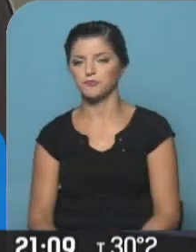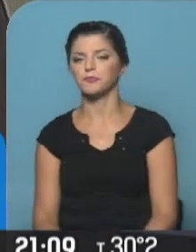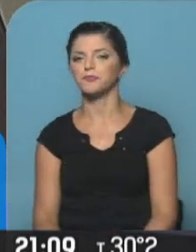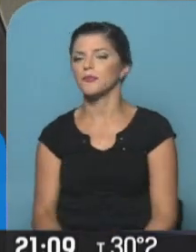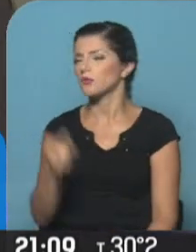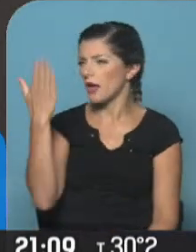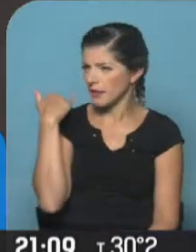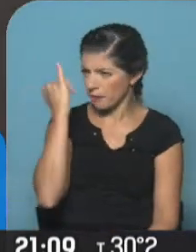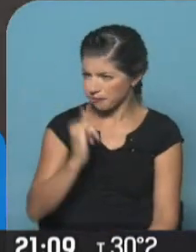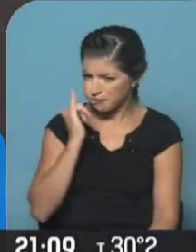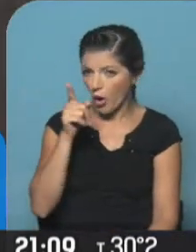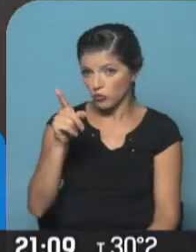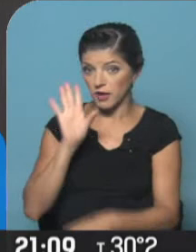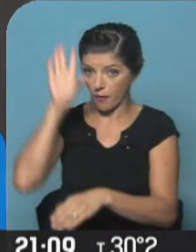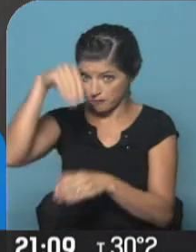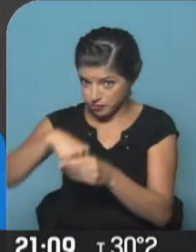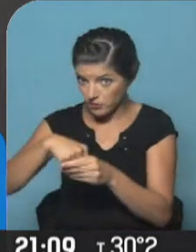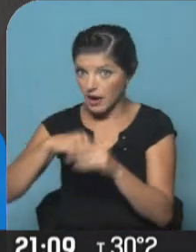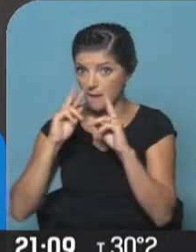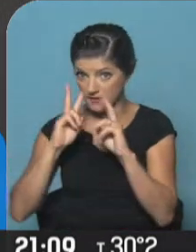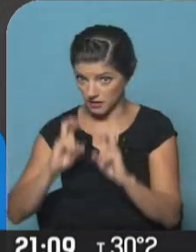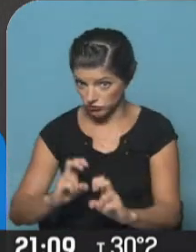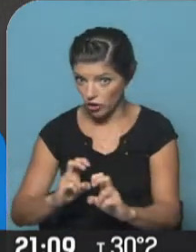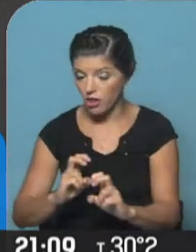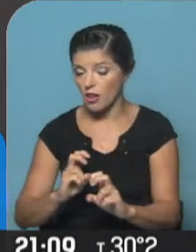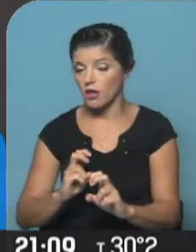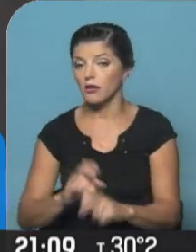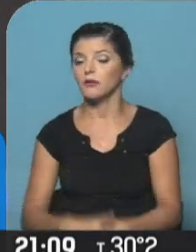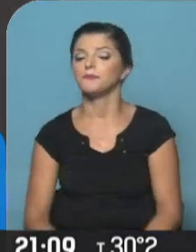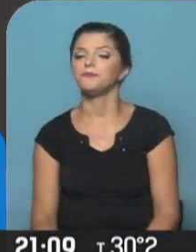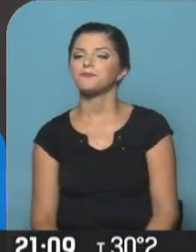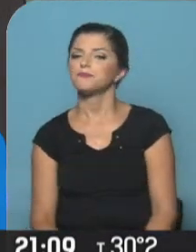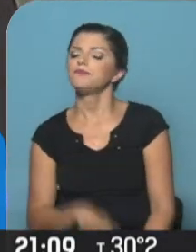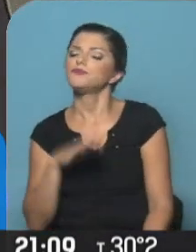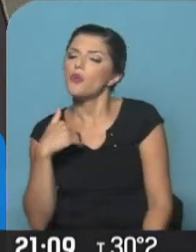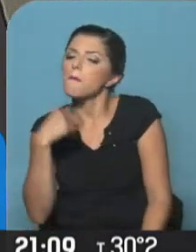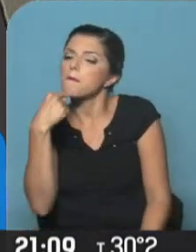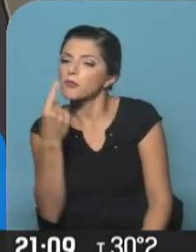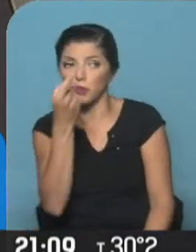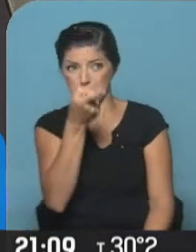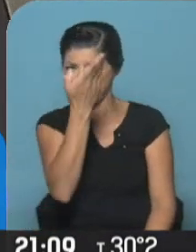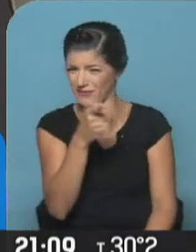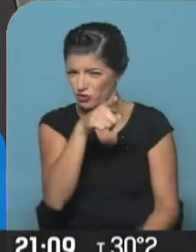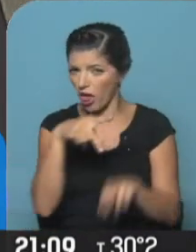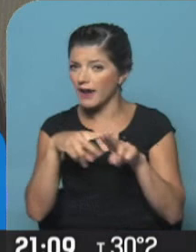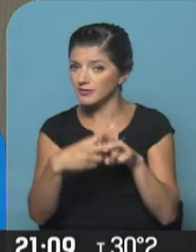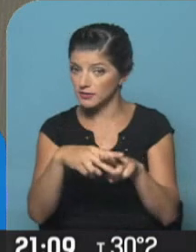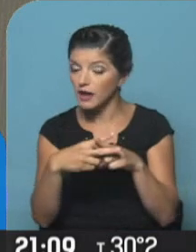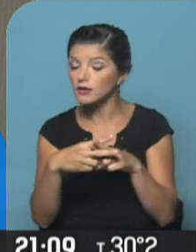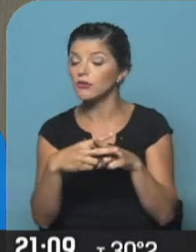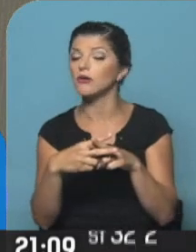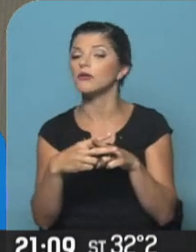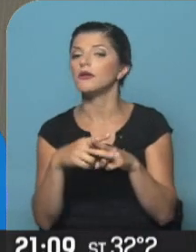vienen siguiendo la causa muy de cerca desde el principio. Ahora, Diego Lagomarsino es procesado por